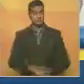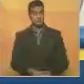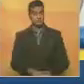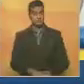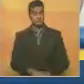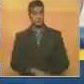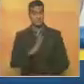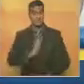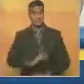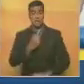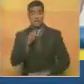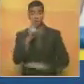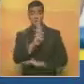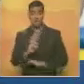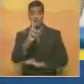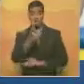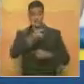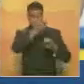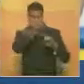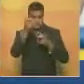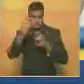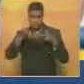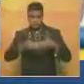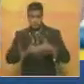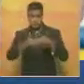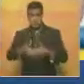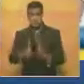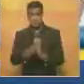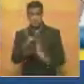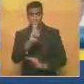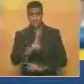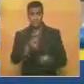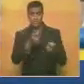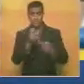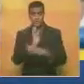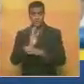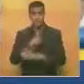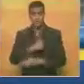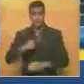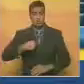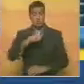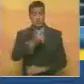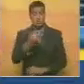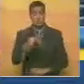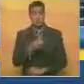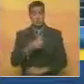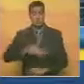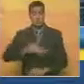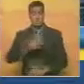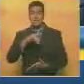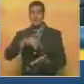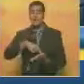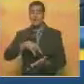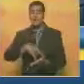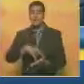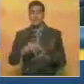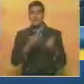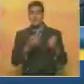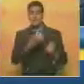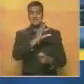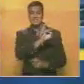están gastando en armas de guerra, en tanques y submarinos, los reales que deberían estar invertidos en la seguridad de nuestra gente. No puede ser que en Carabobo se